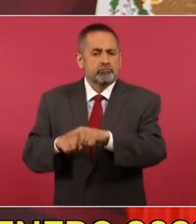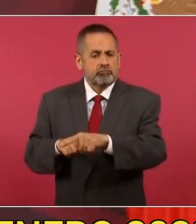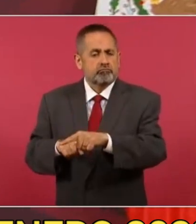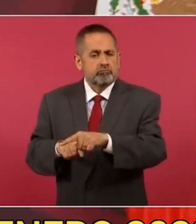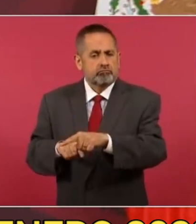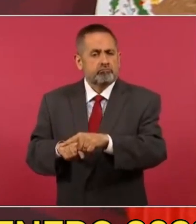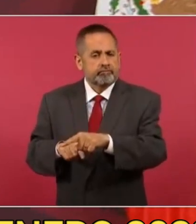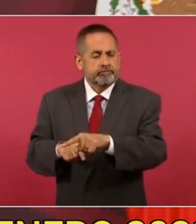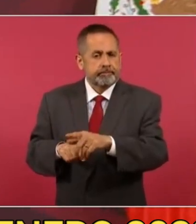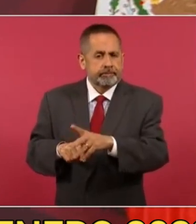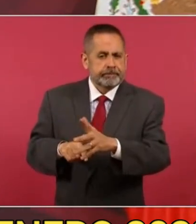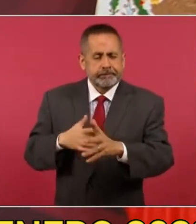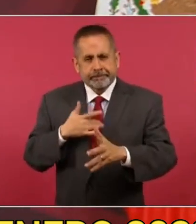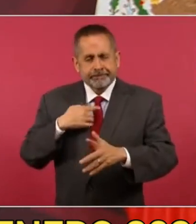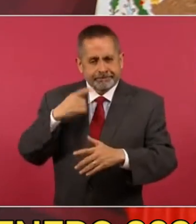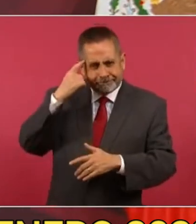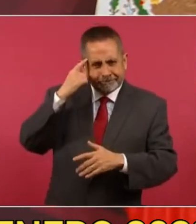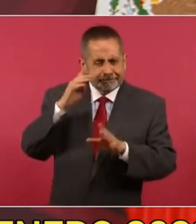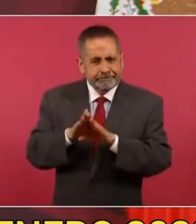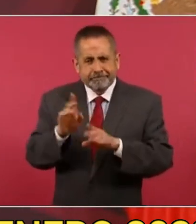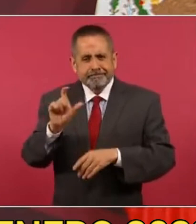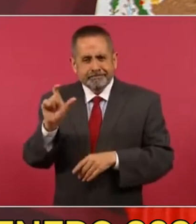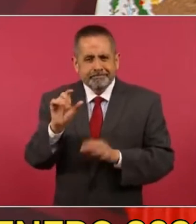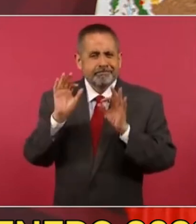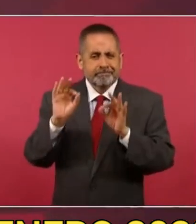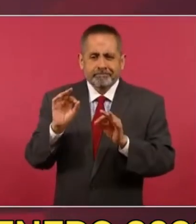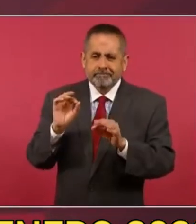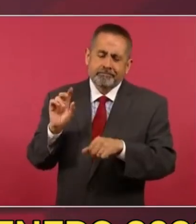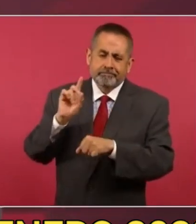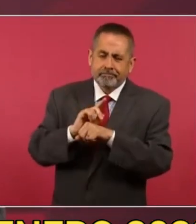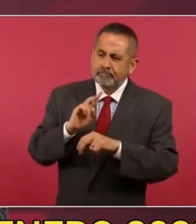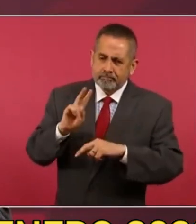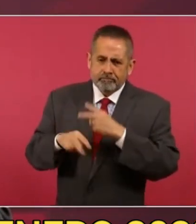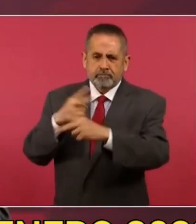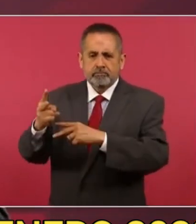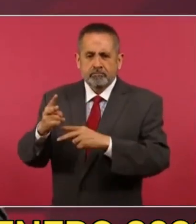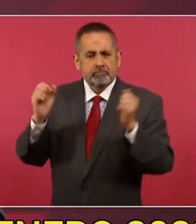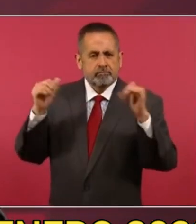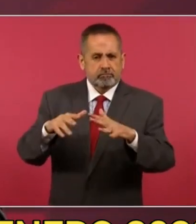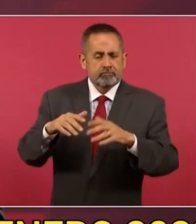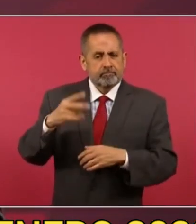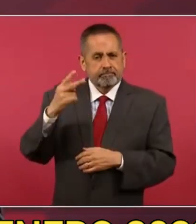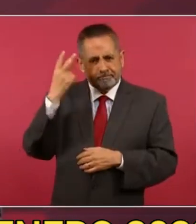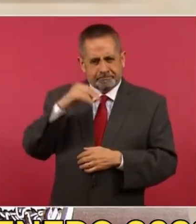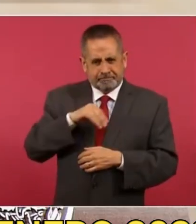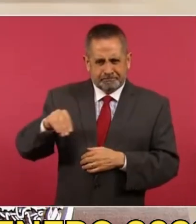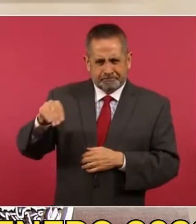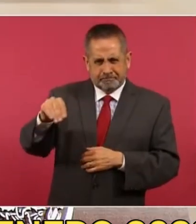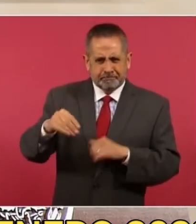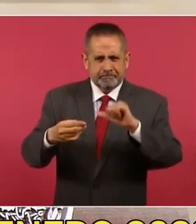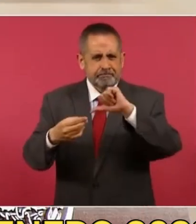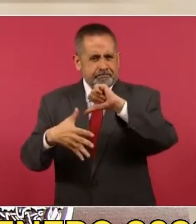Estamos viendo cuándo asistimos a una gira